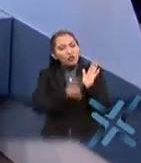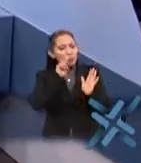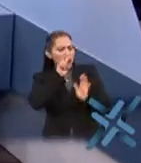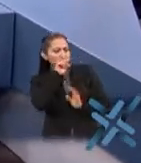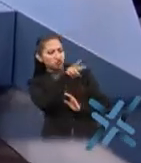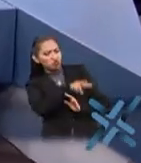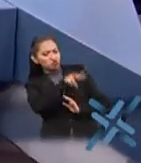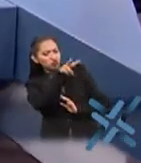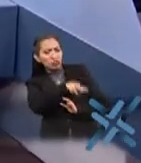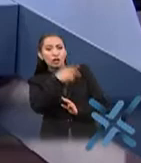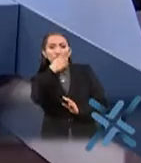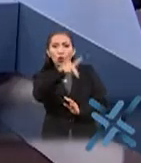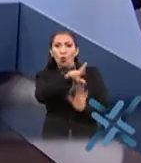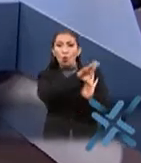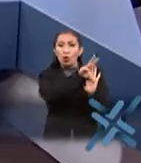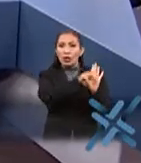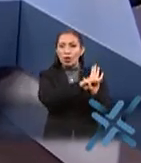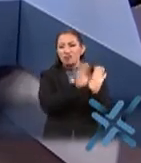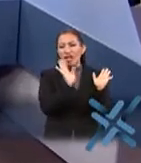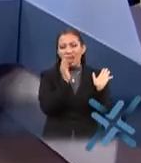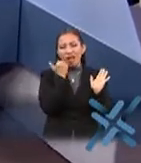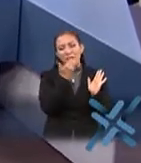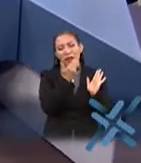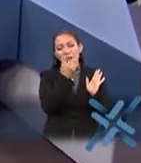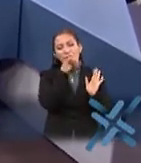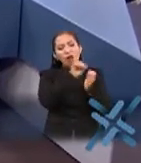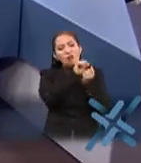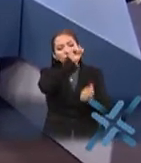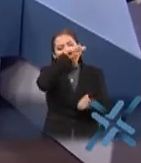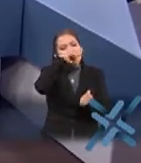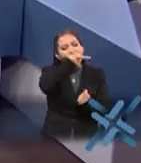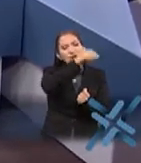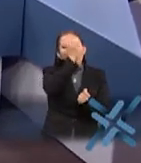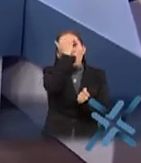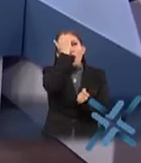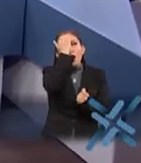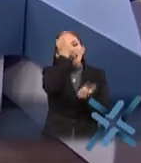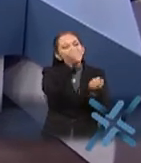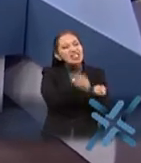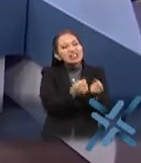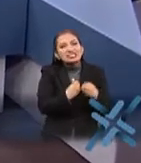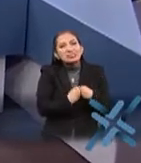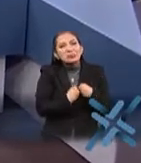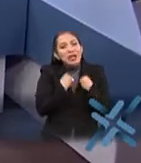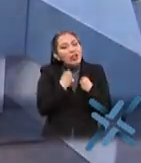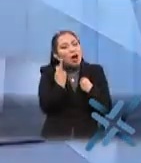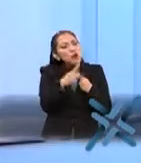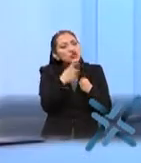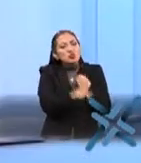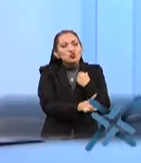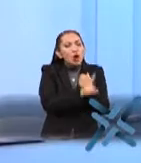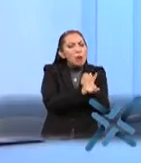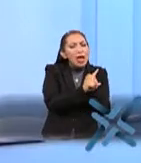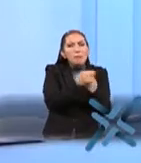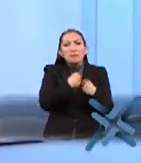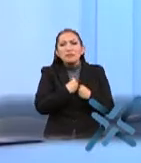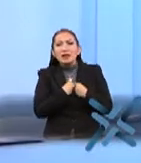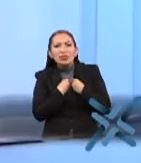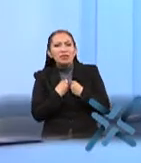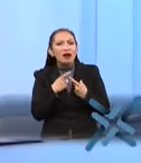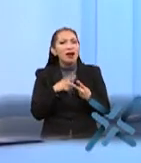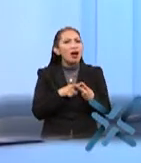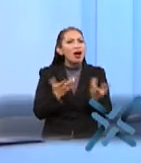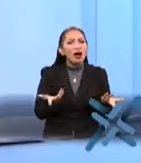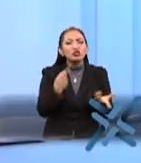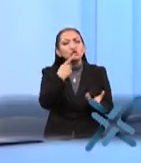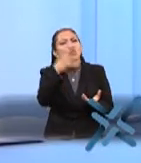que dice su currículum, digamos, ¿no? Conocer cómo piensa, cómo ha sorteado los obstáculos de la vida,